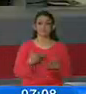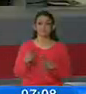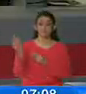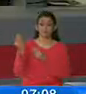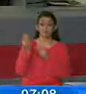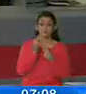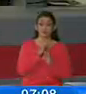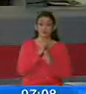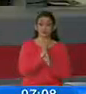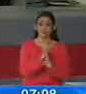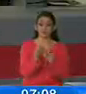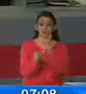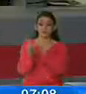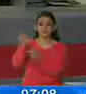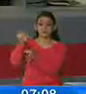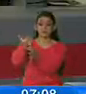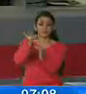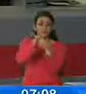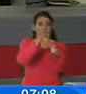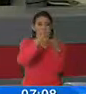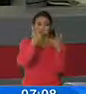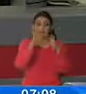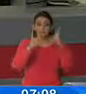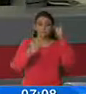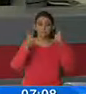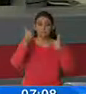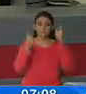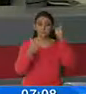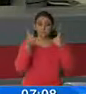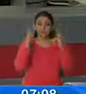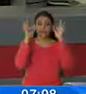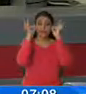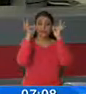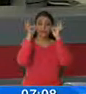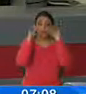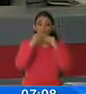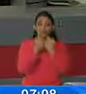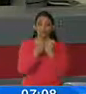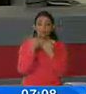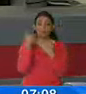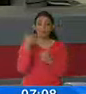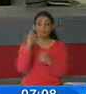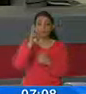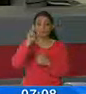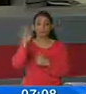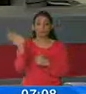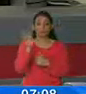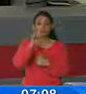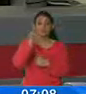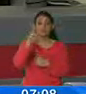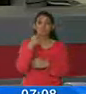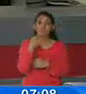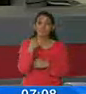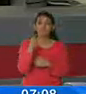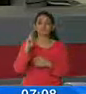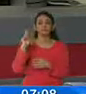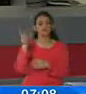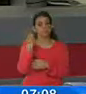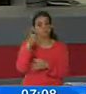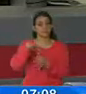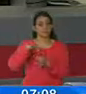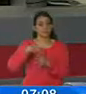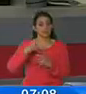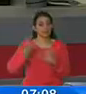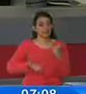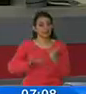boca de urna, este domingo el candidato a la presidencia, Guillermo Lasso, por la Alianza Creo Suma, celebró lo que sería su paso a una posible